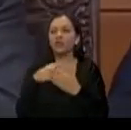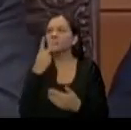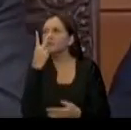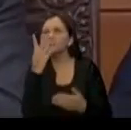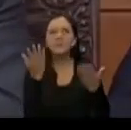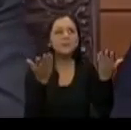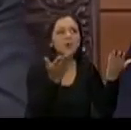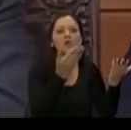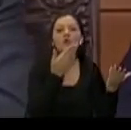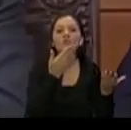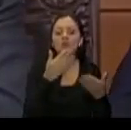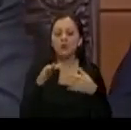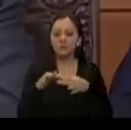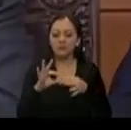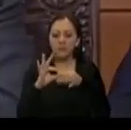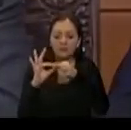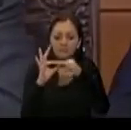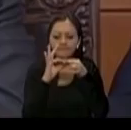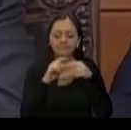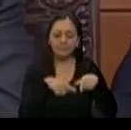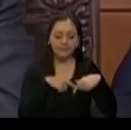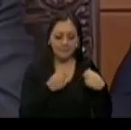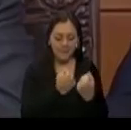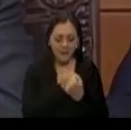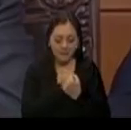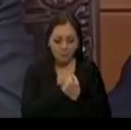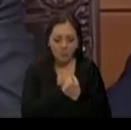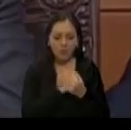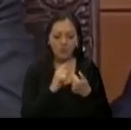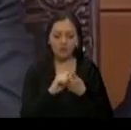de unidad, de amor, de un mensaje de